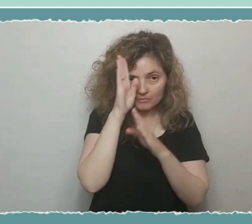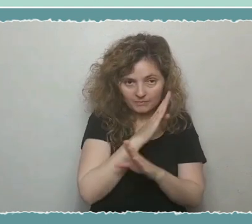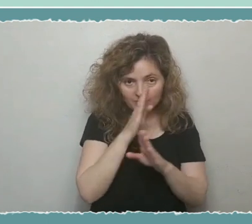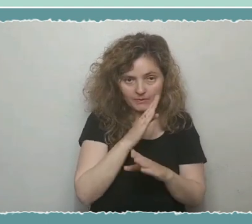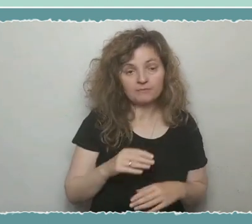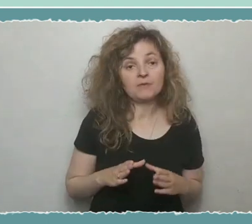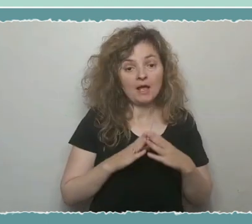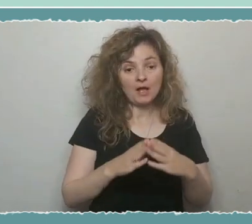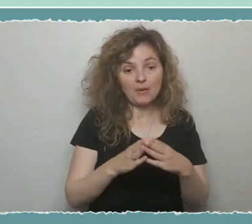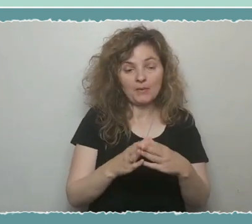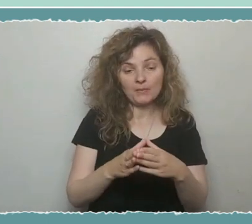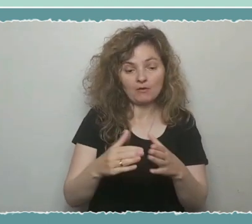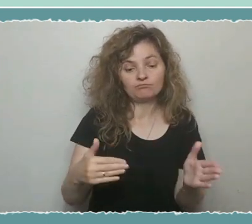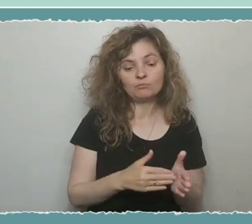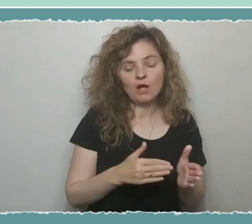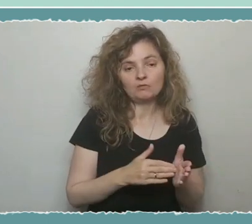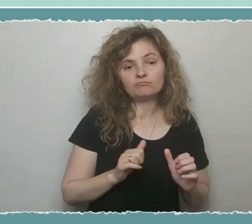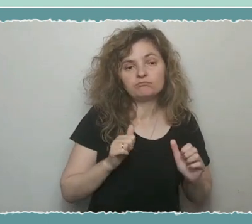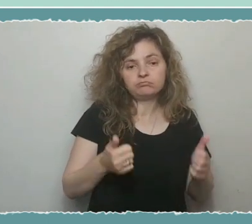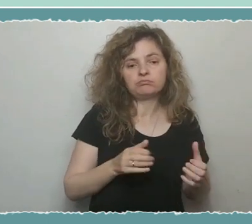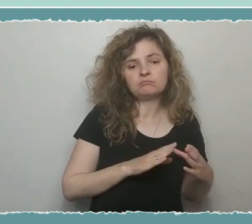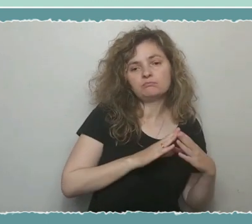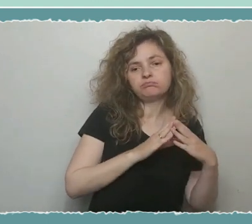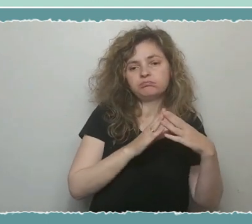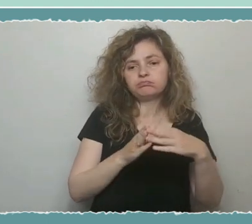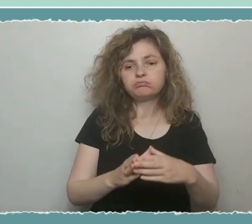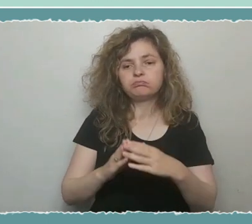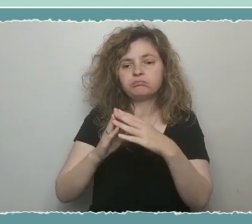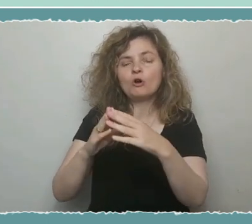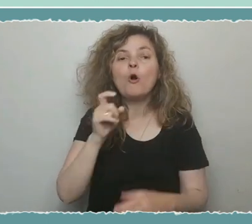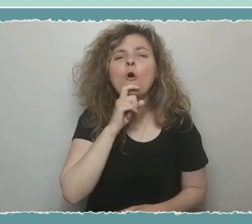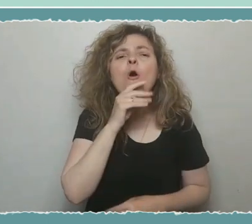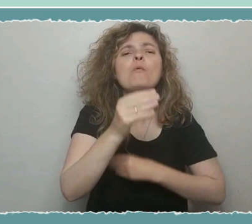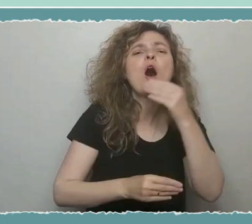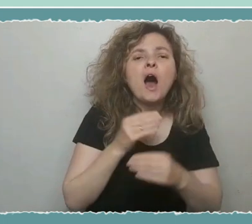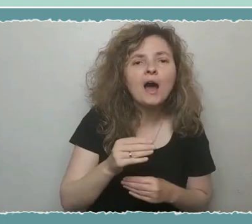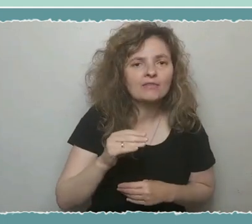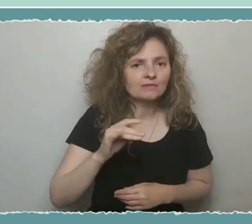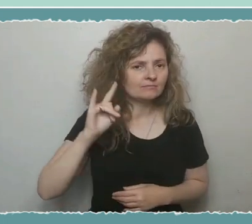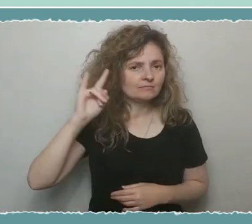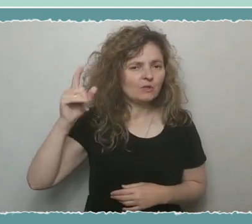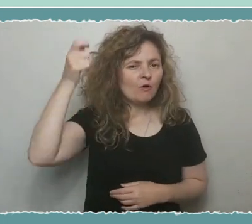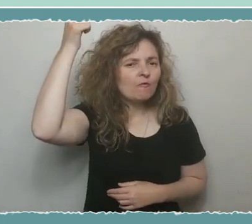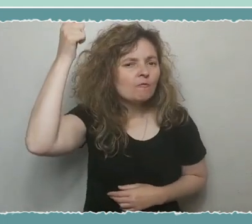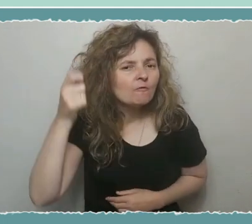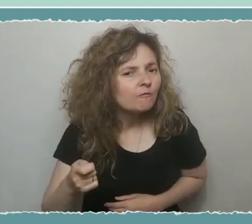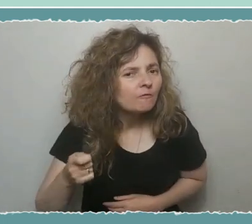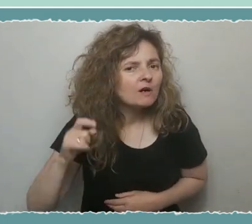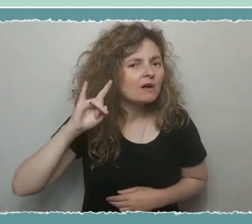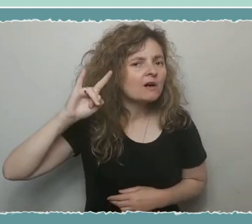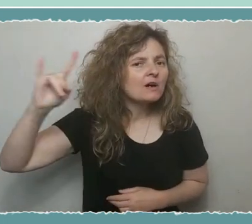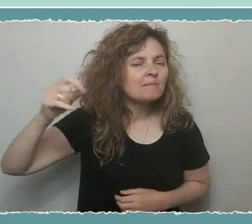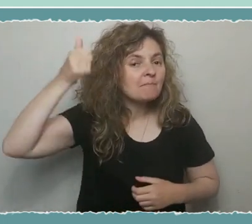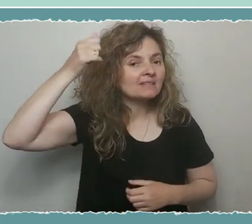barco saíu. O peirao fixo como fan os barcos. Como fan os barcos, a serie dos barcos? Como fai? Non, máis forte, como